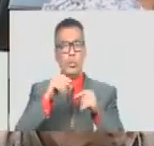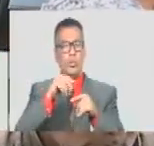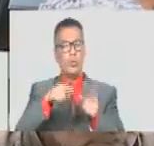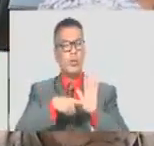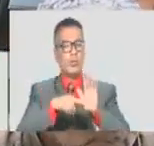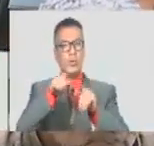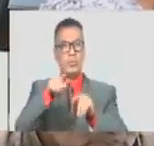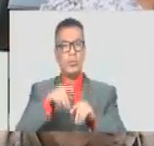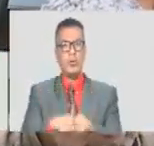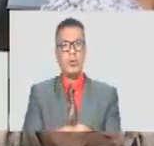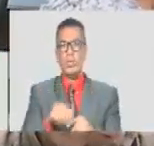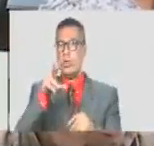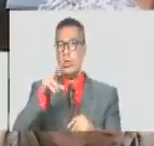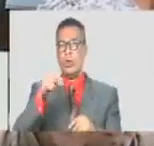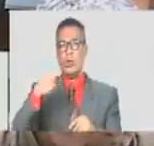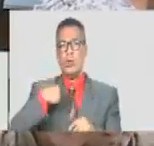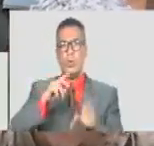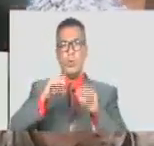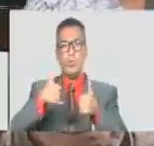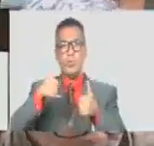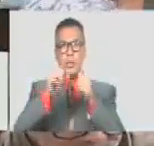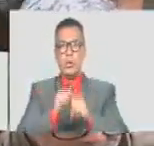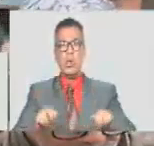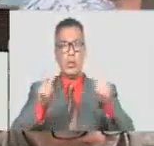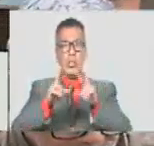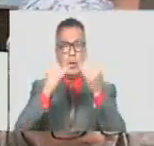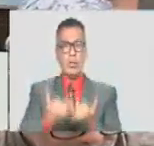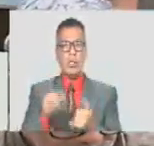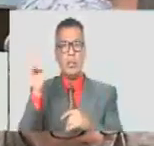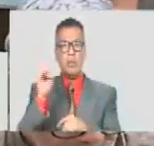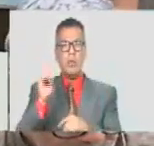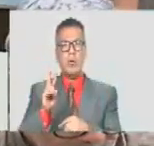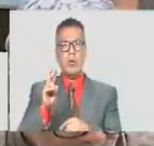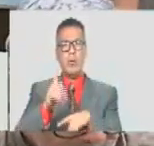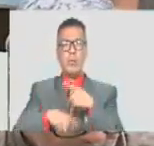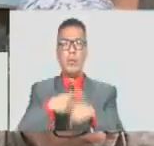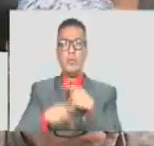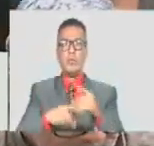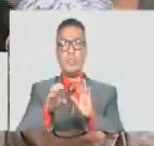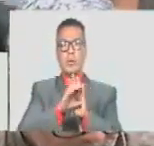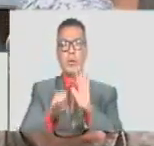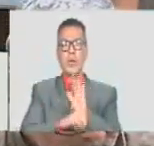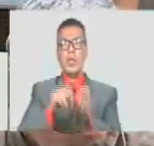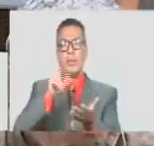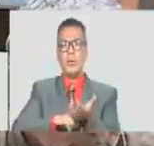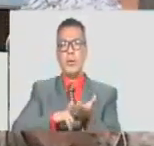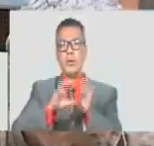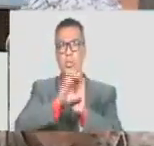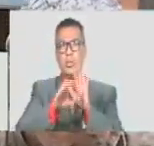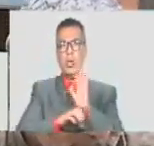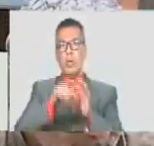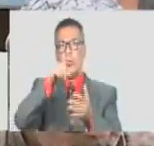propuestas. No es iniciativa de la ONU, porque ya Venezuela, a partir del proceso constituyente y la aprobación de la Constitución